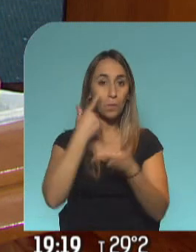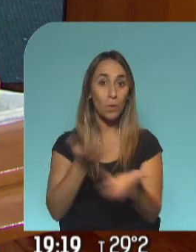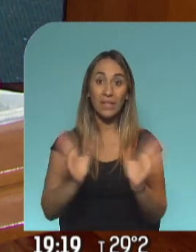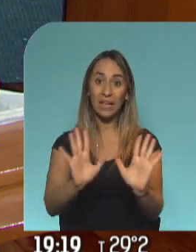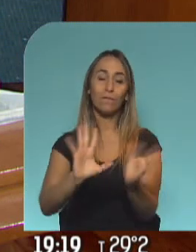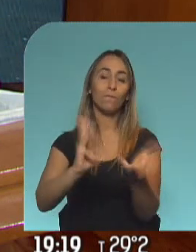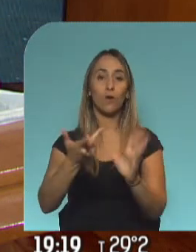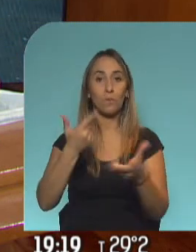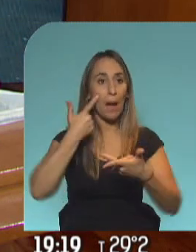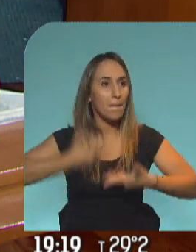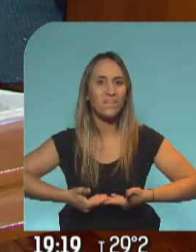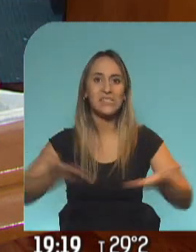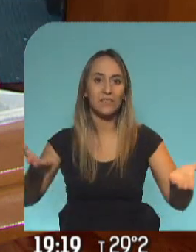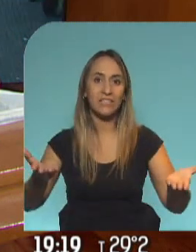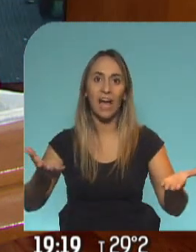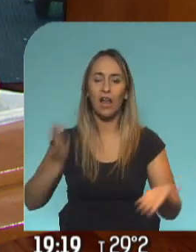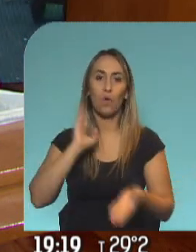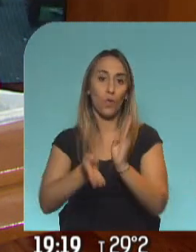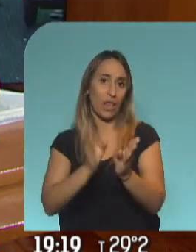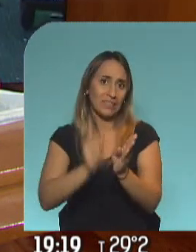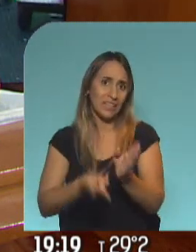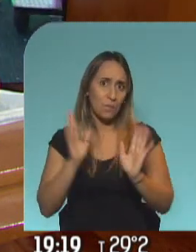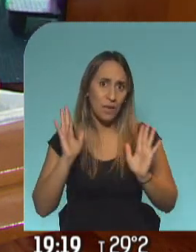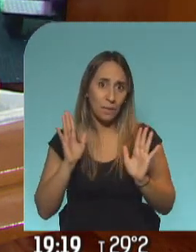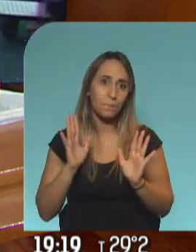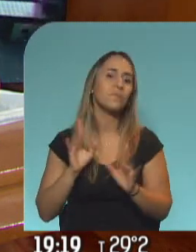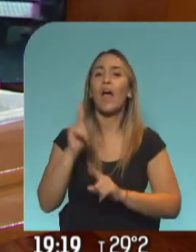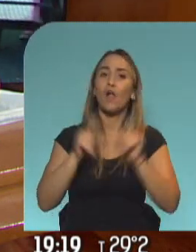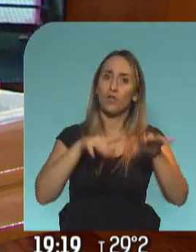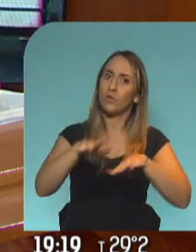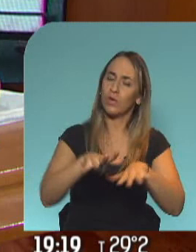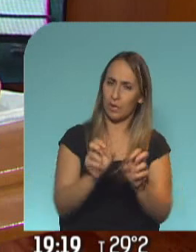esta violencia, esta inequidad. En el sector privado incluso se agravan estas diferencias, Feli, así que